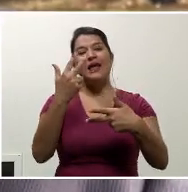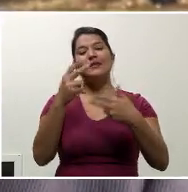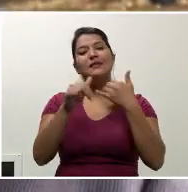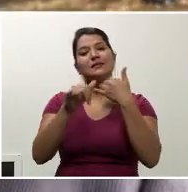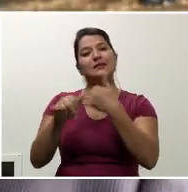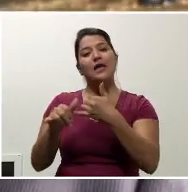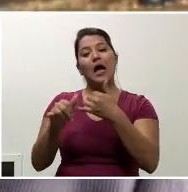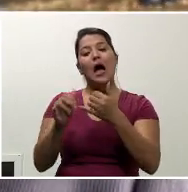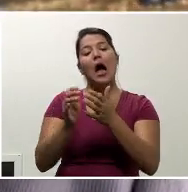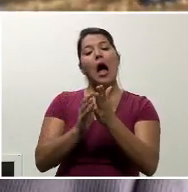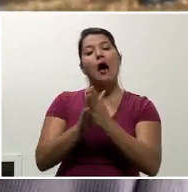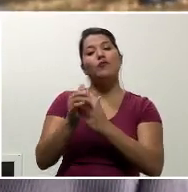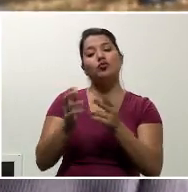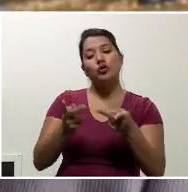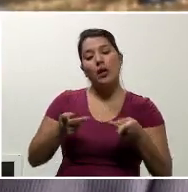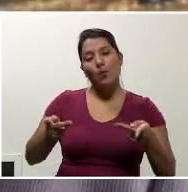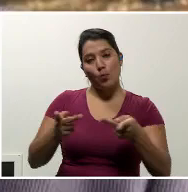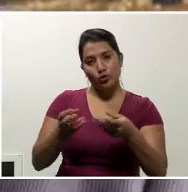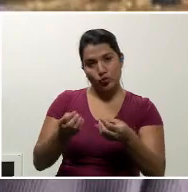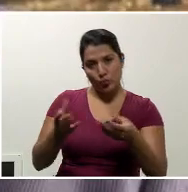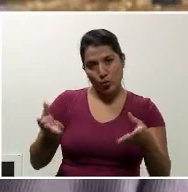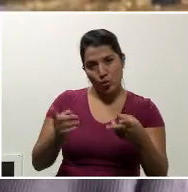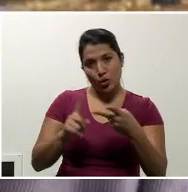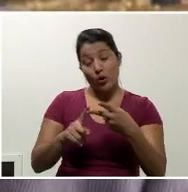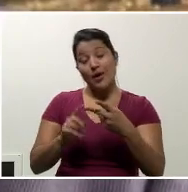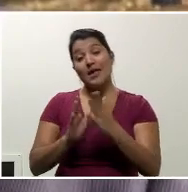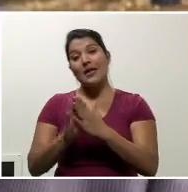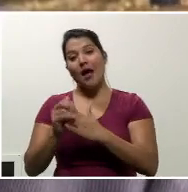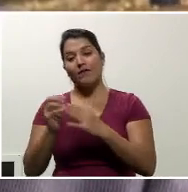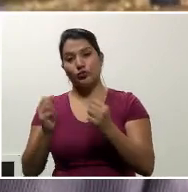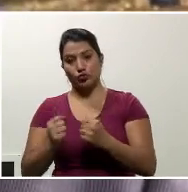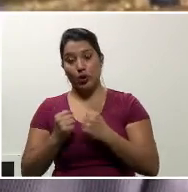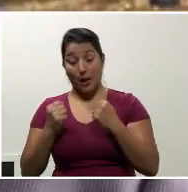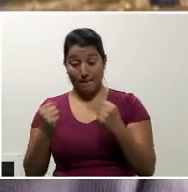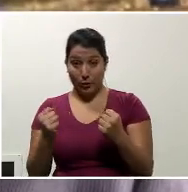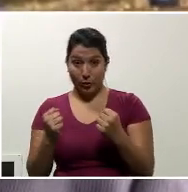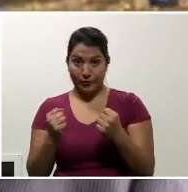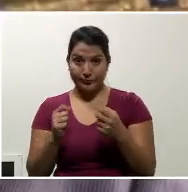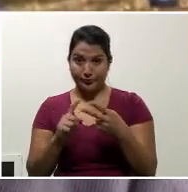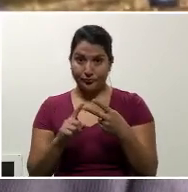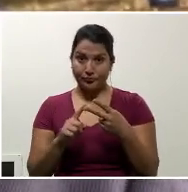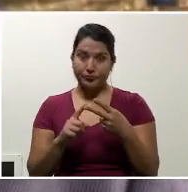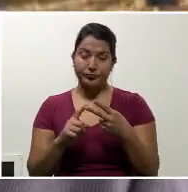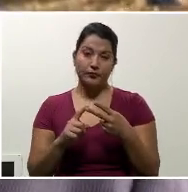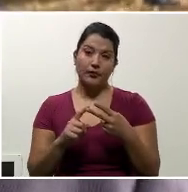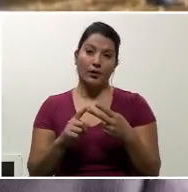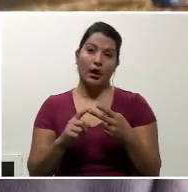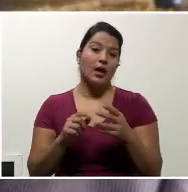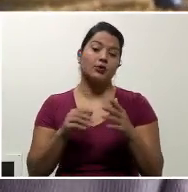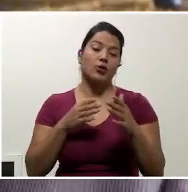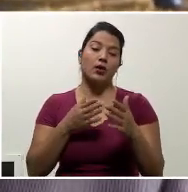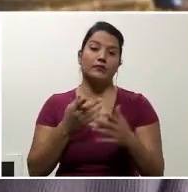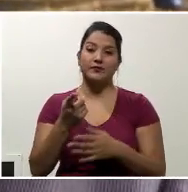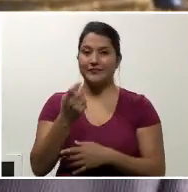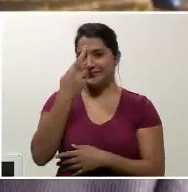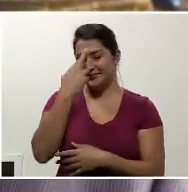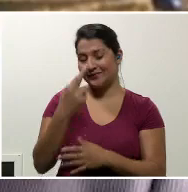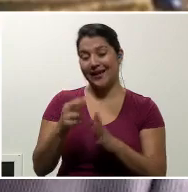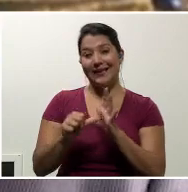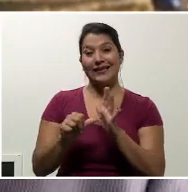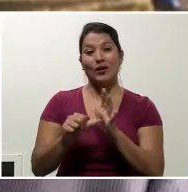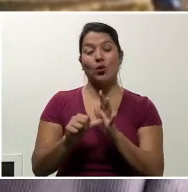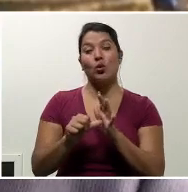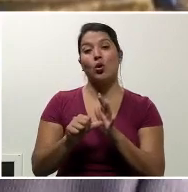ellos indican, además de la situación de la violación de datos que se puede estar generando. Es una violación al artículo 24